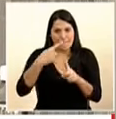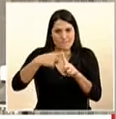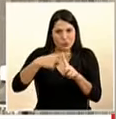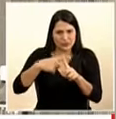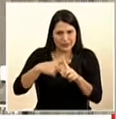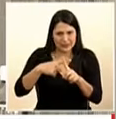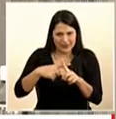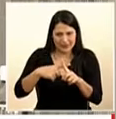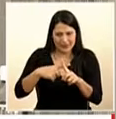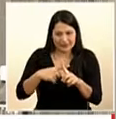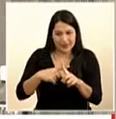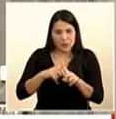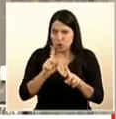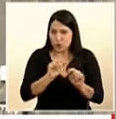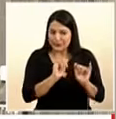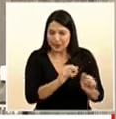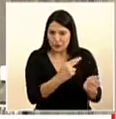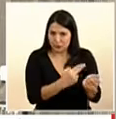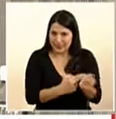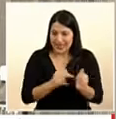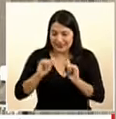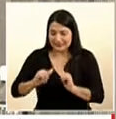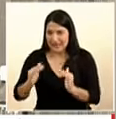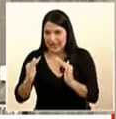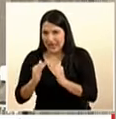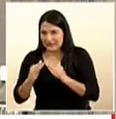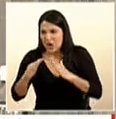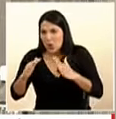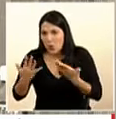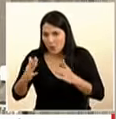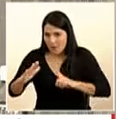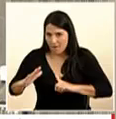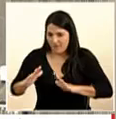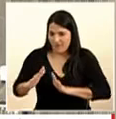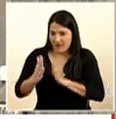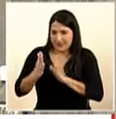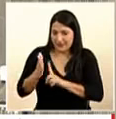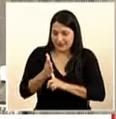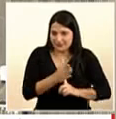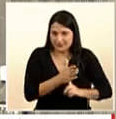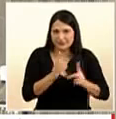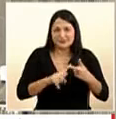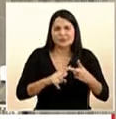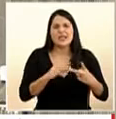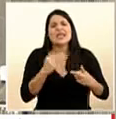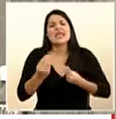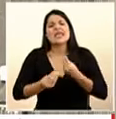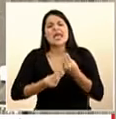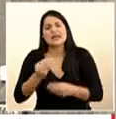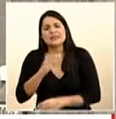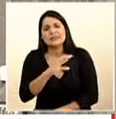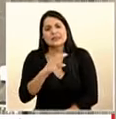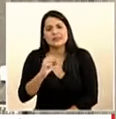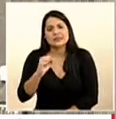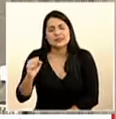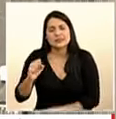y qué tipo de asistencia está dando la caja costarricense del seguro social y el ministerio de salud para esas familias